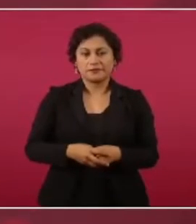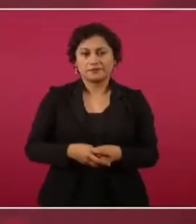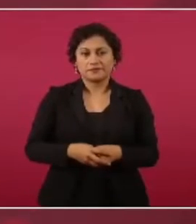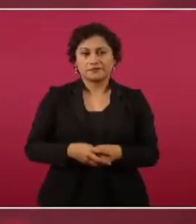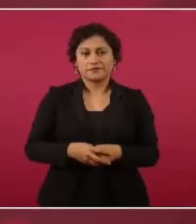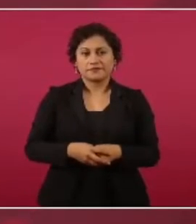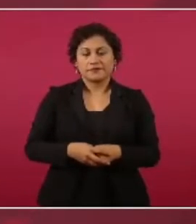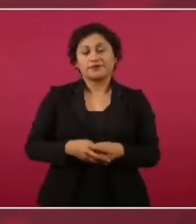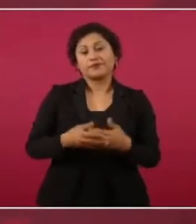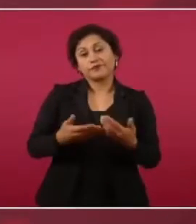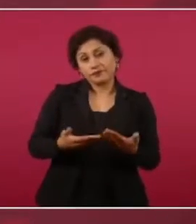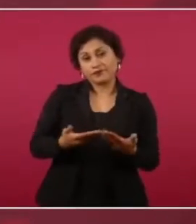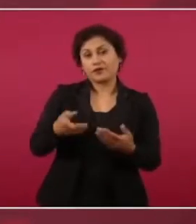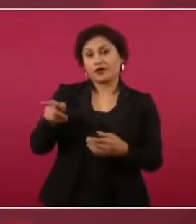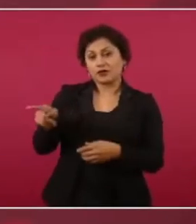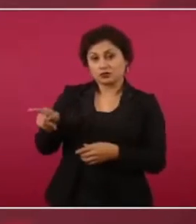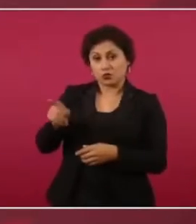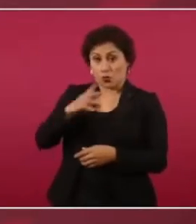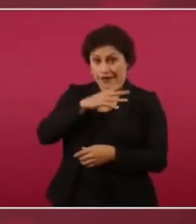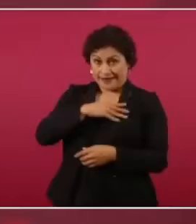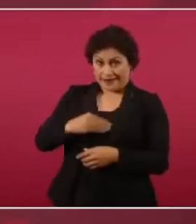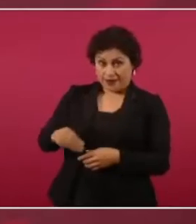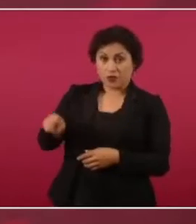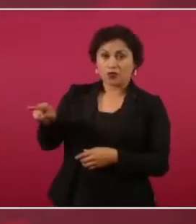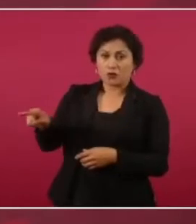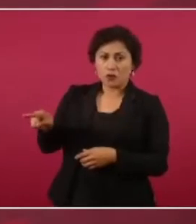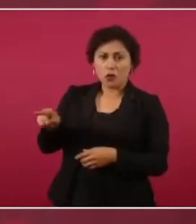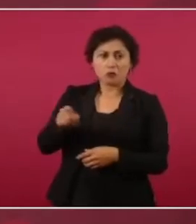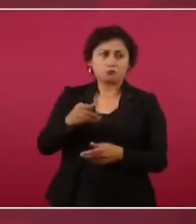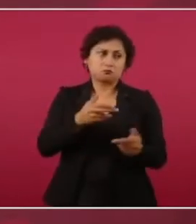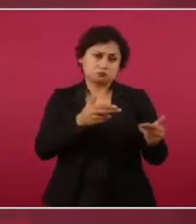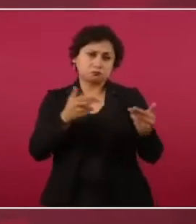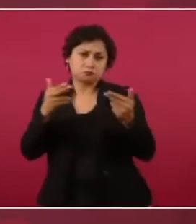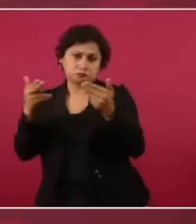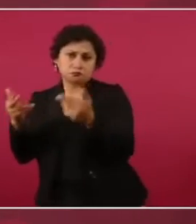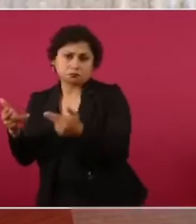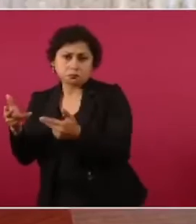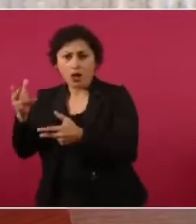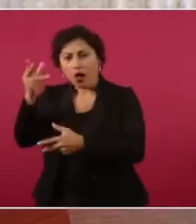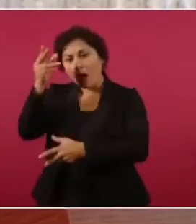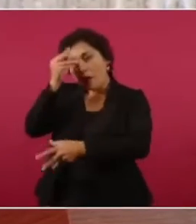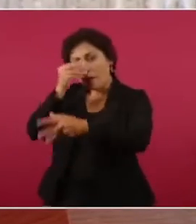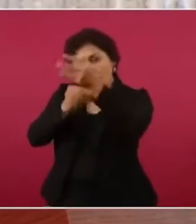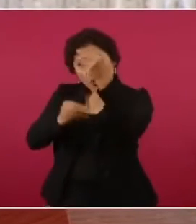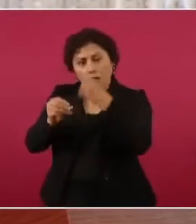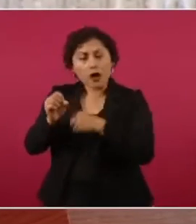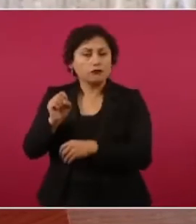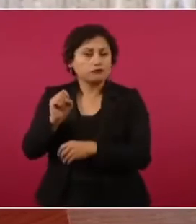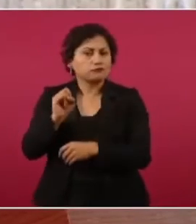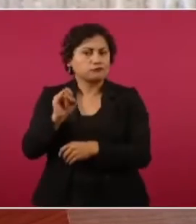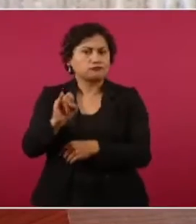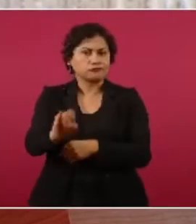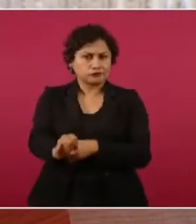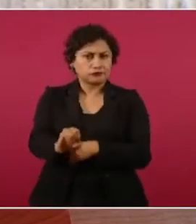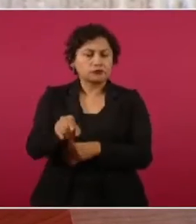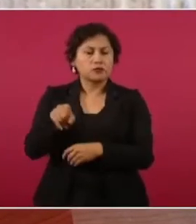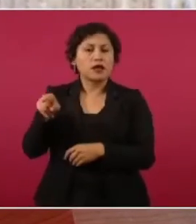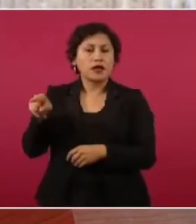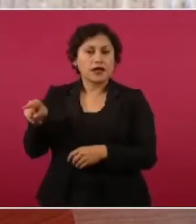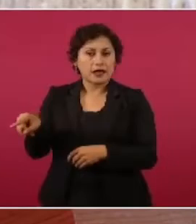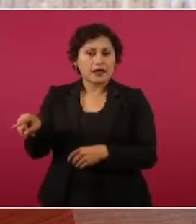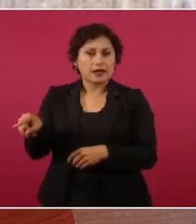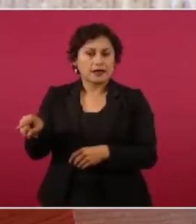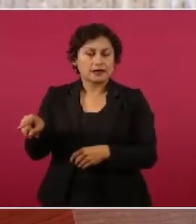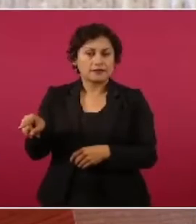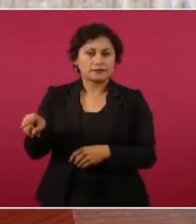Su hijo tiene buena formación, sobre todo es de los